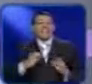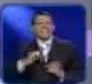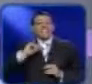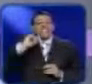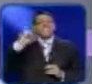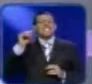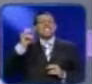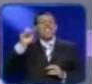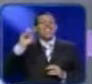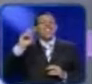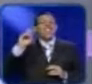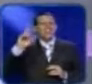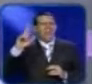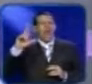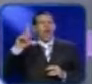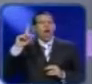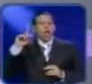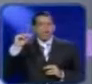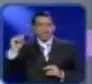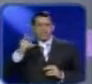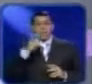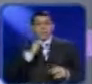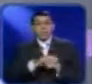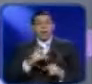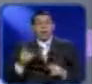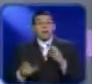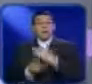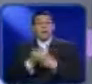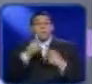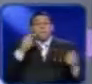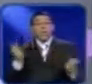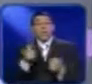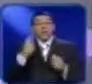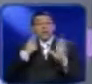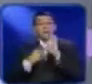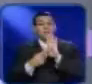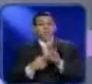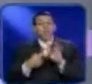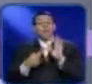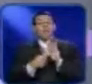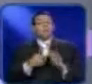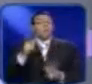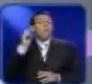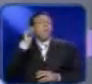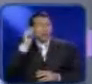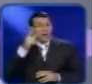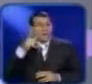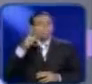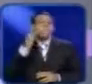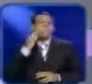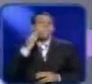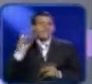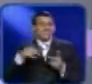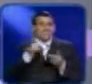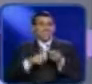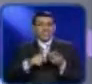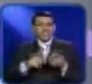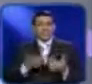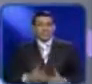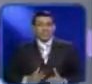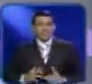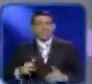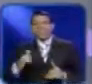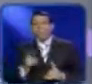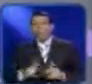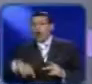Jennifer López no cumple con esta regla, pues aparecieron publicadas unas imágenes que muestran a la diva disfrutando con sus retoños y además